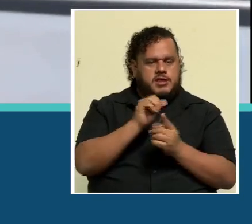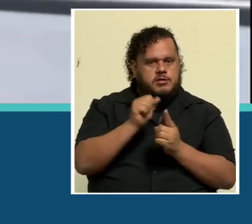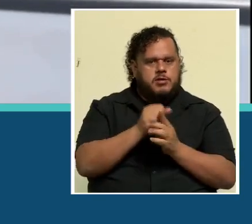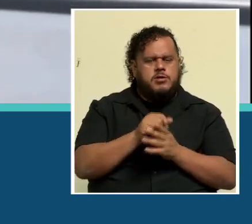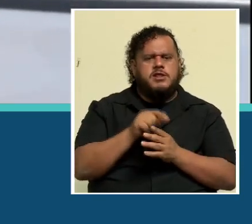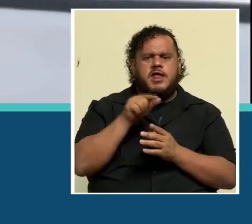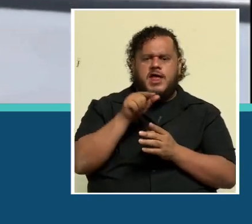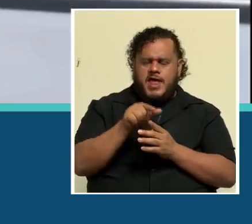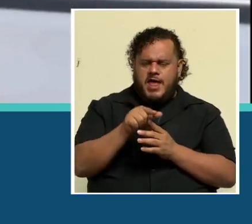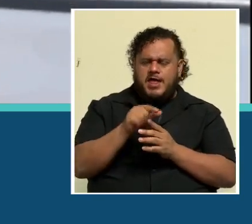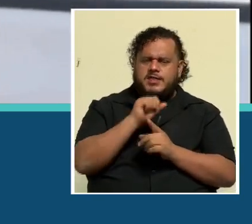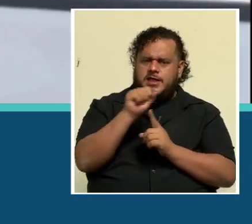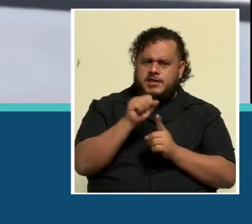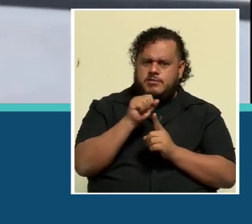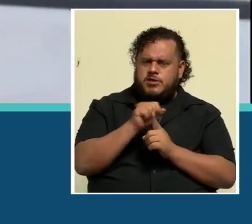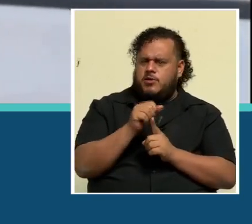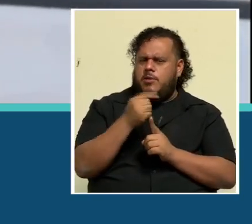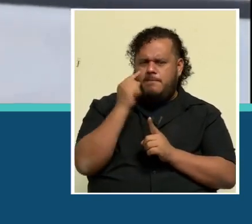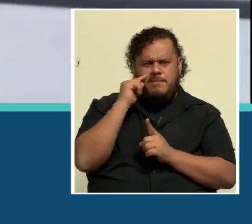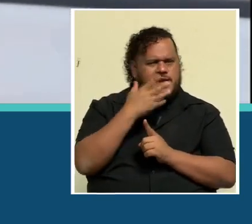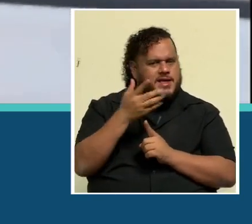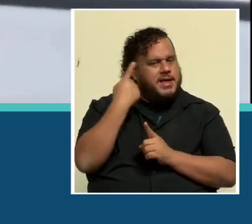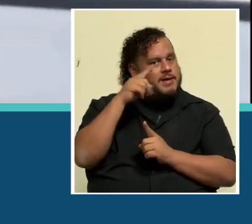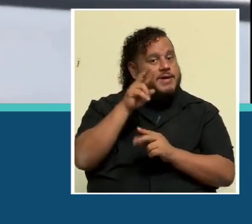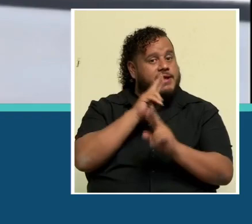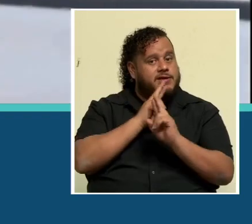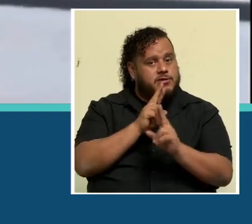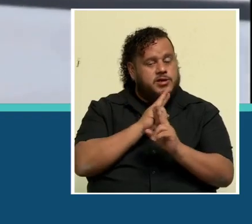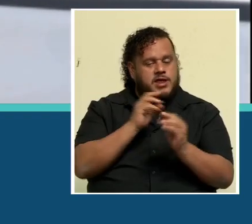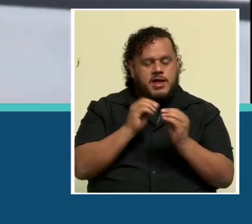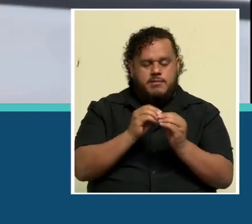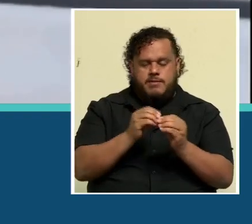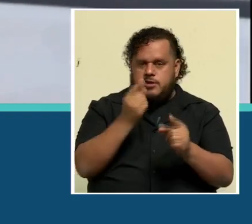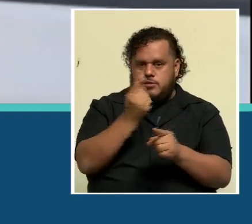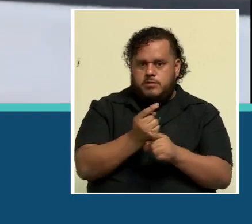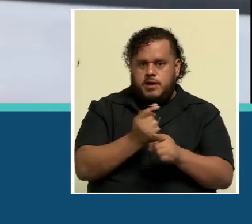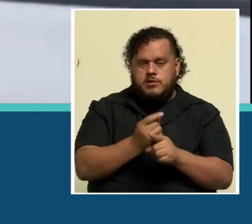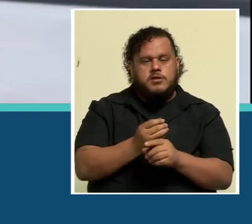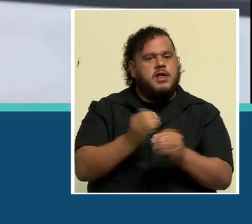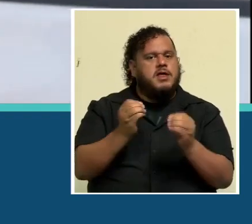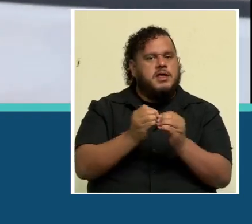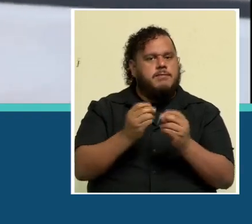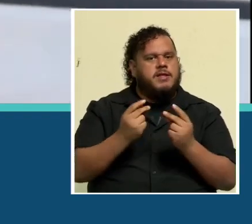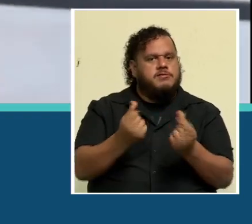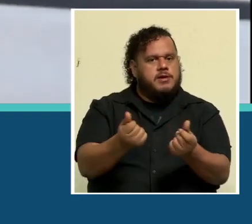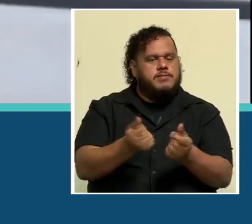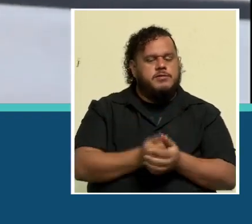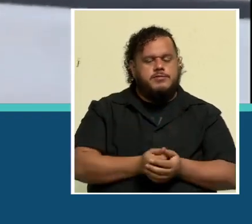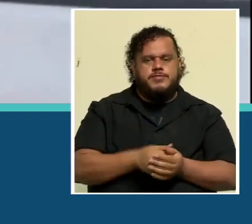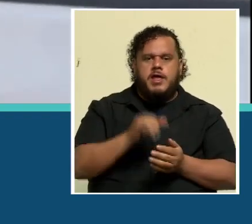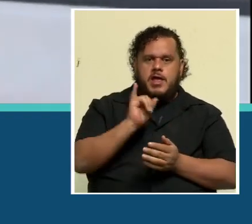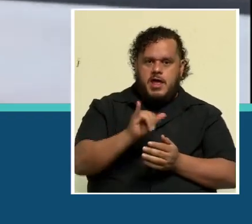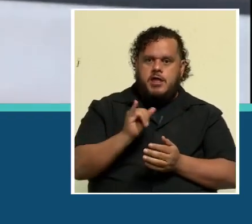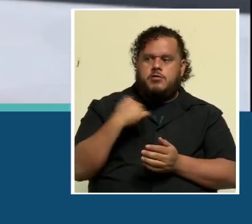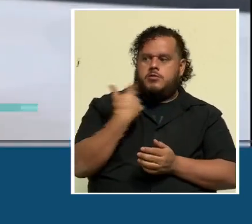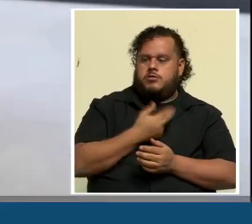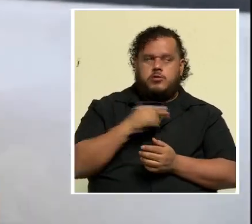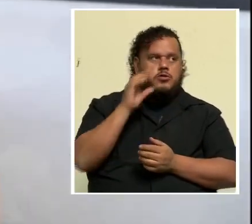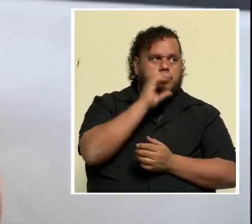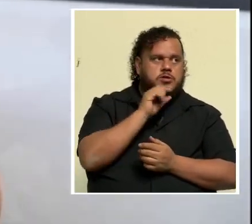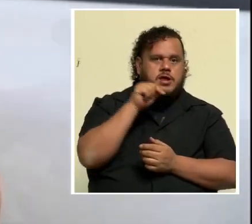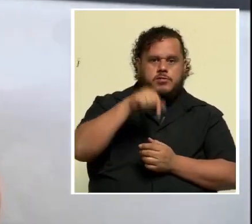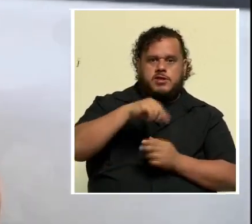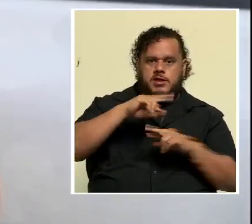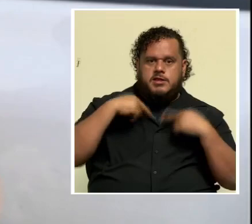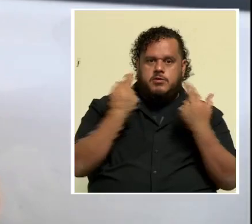que pretendemos es con el fin de que los resultados sean más óptimos y sean más rápidos. Eso es lo que buscamos en esta reunión,